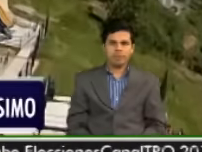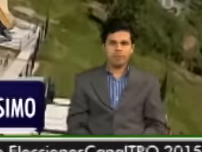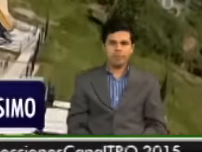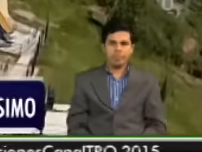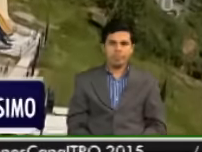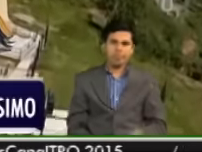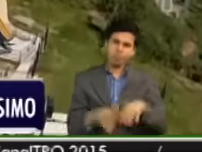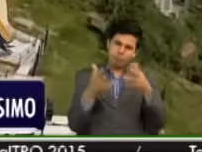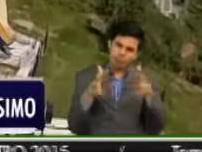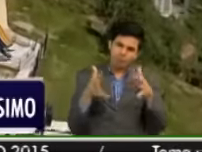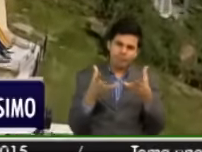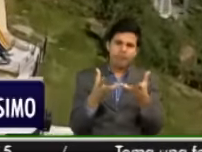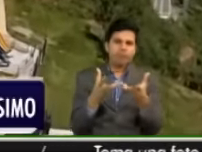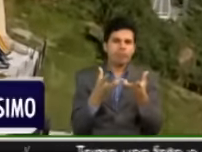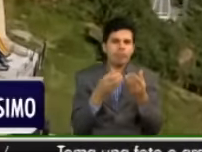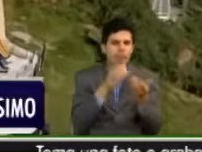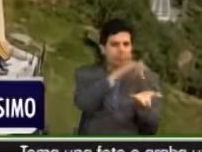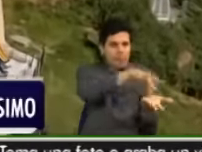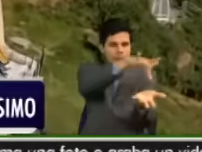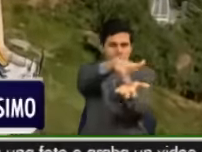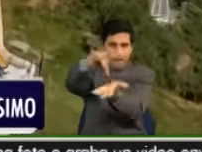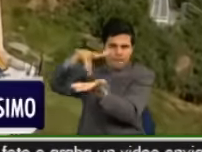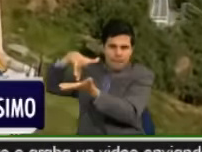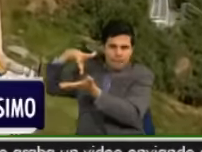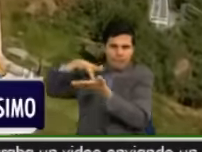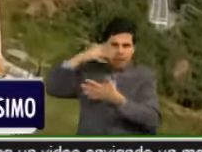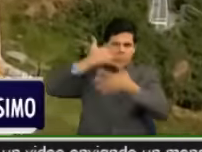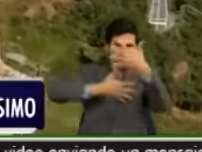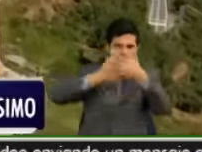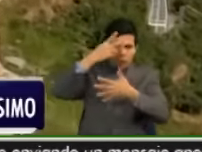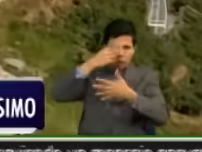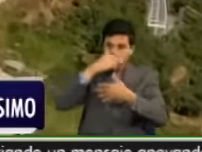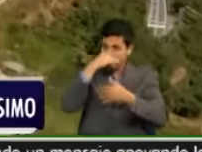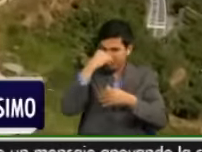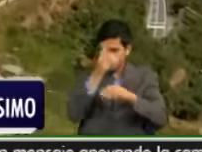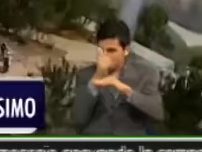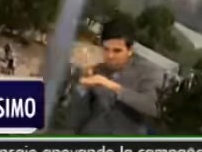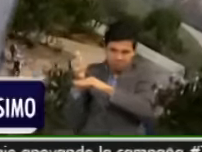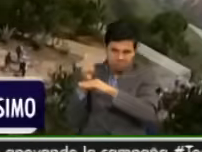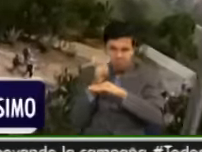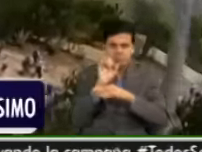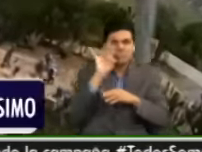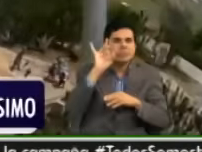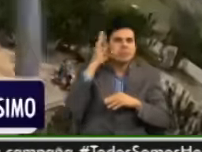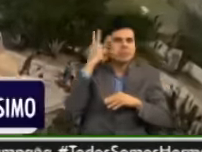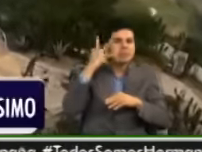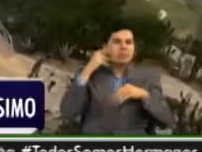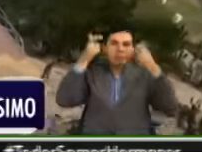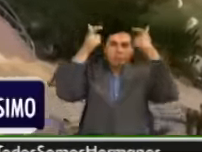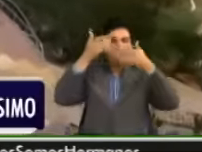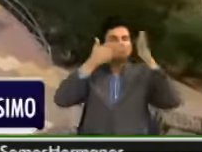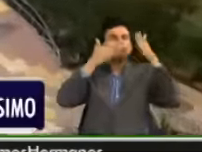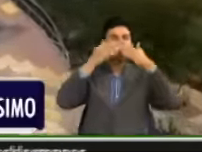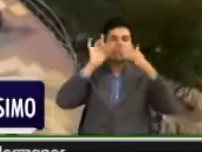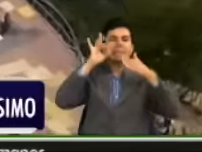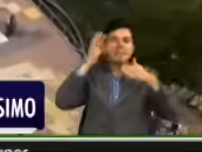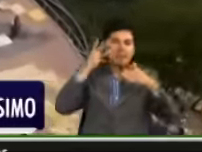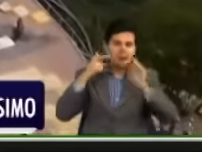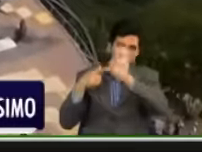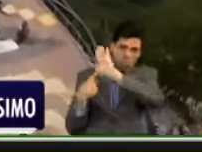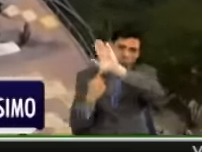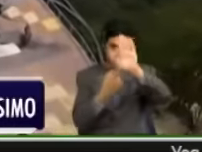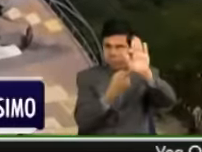Más o menos serán unos 12 sitios en donde vamos a estar y serán emitidas durante los 15 días de la transmisión del reinado, dijo